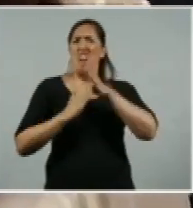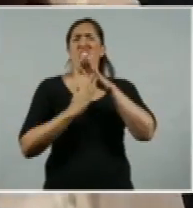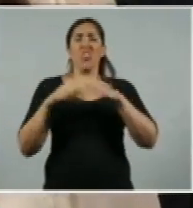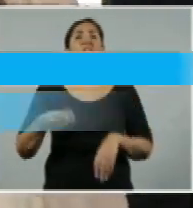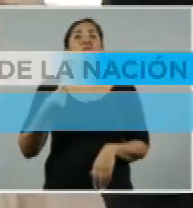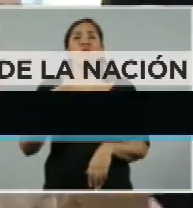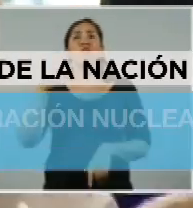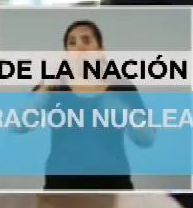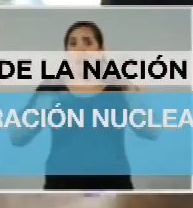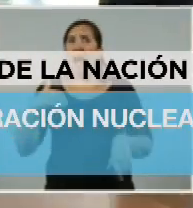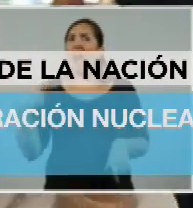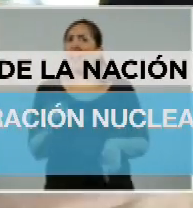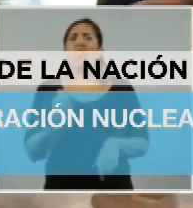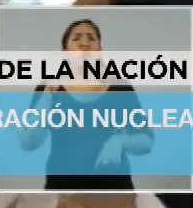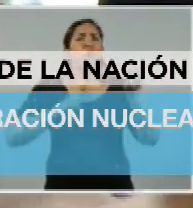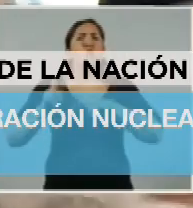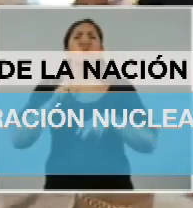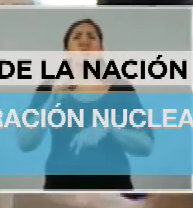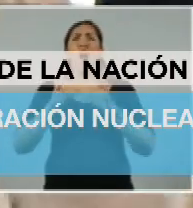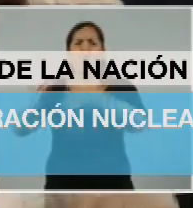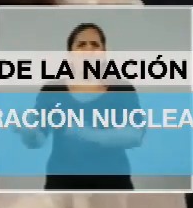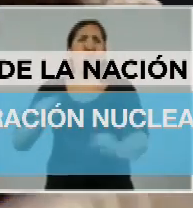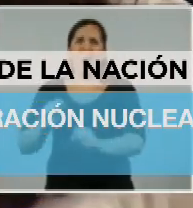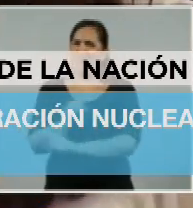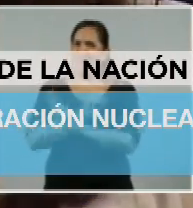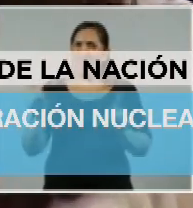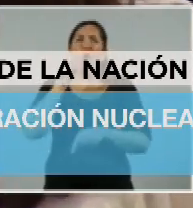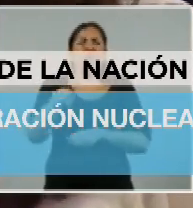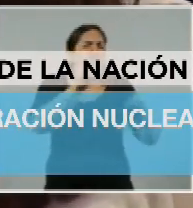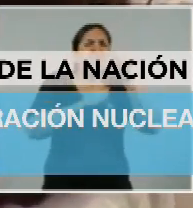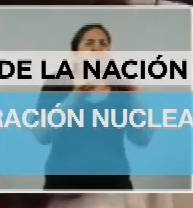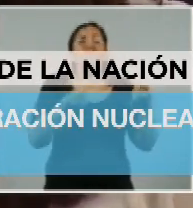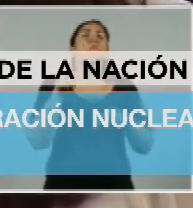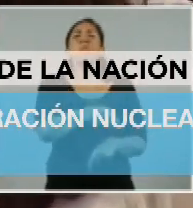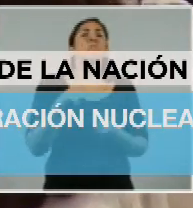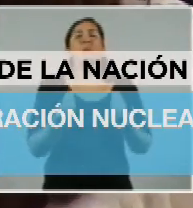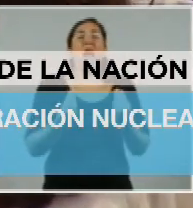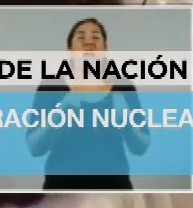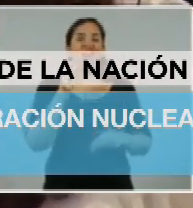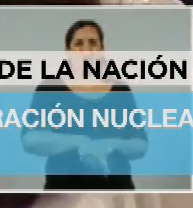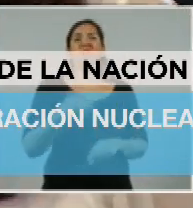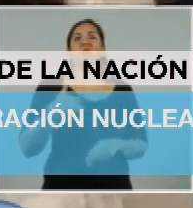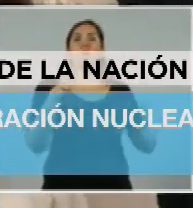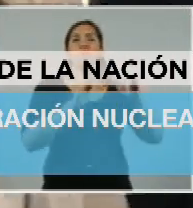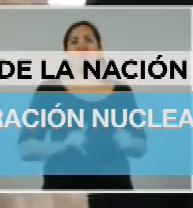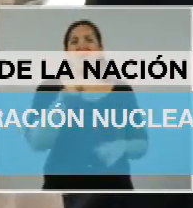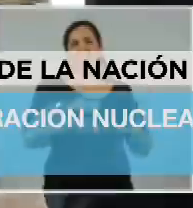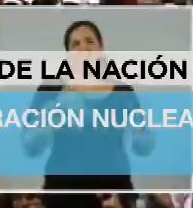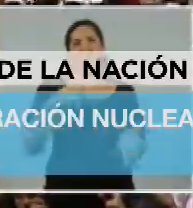de paz. No le ponemos bombas nucleares a nadie, ni amenazamos con misiles nucleares a